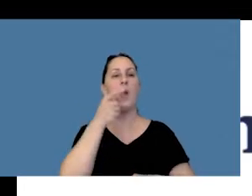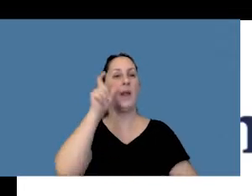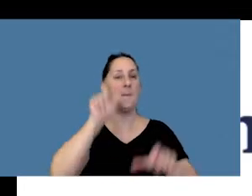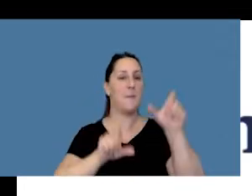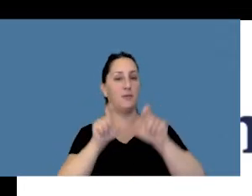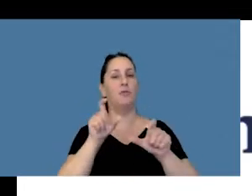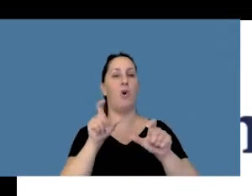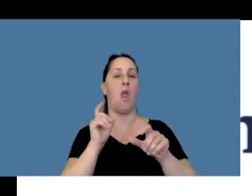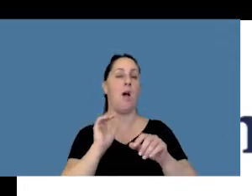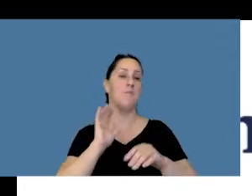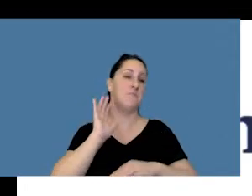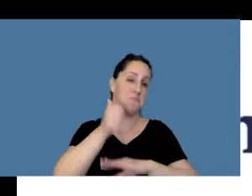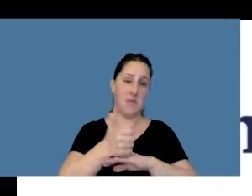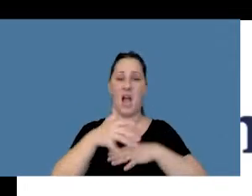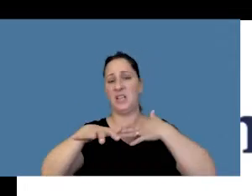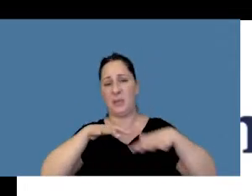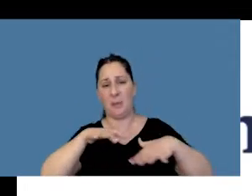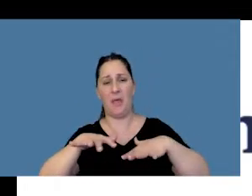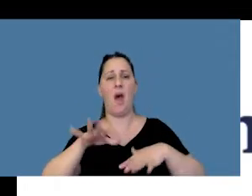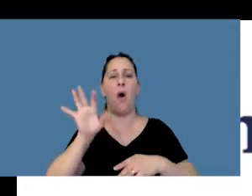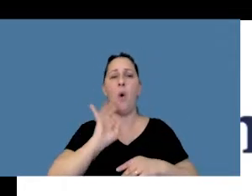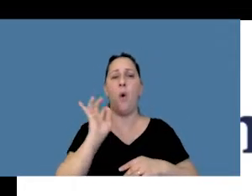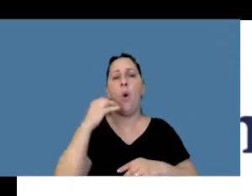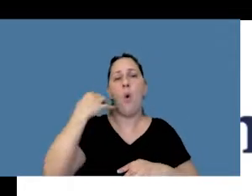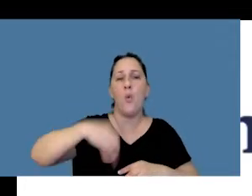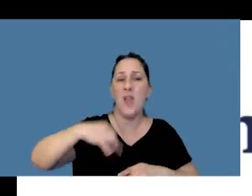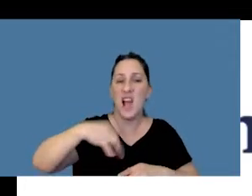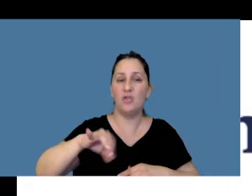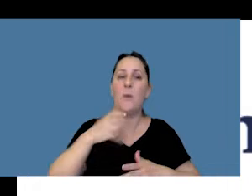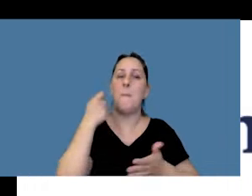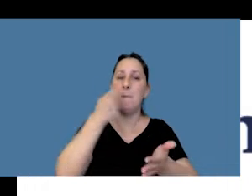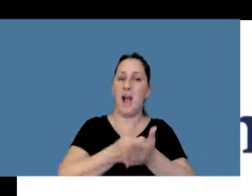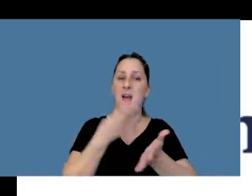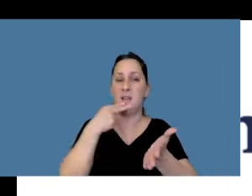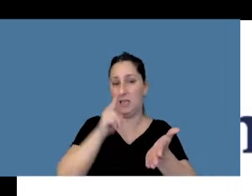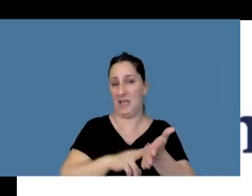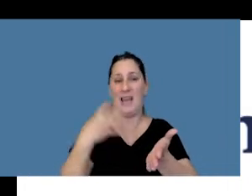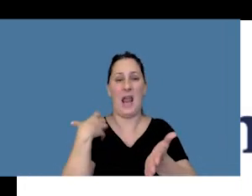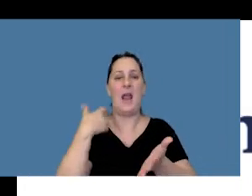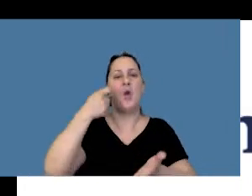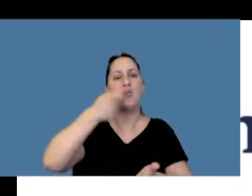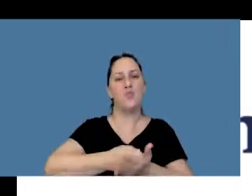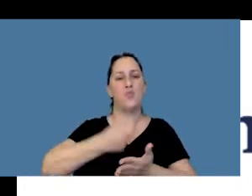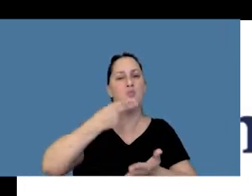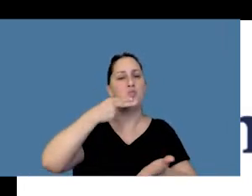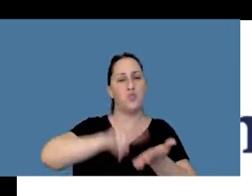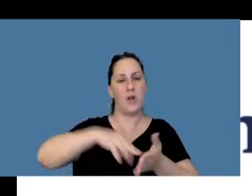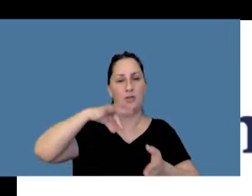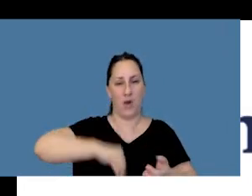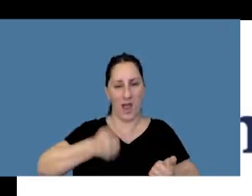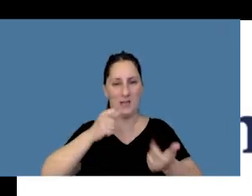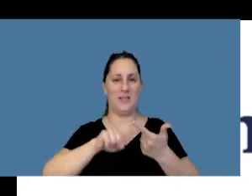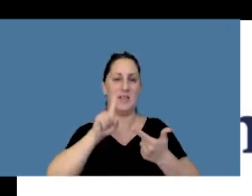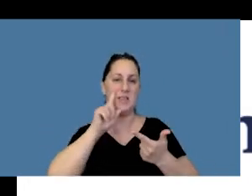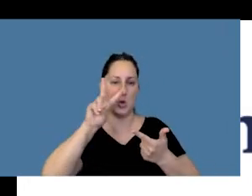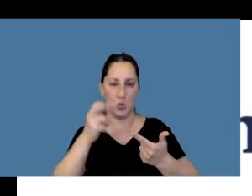se precie por su actividad está obligado a tributar en líneas generales ganancias, IVA, y